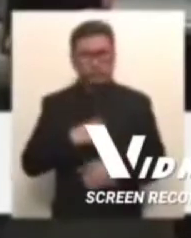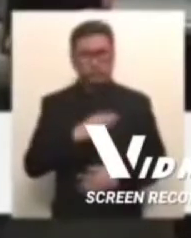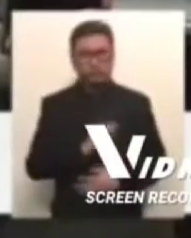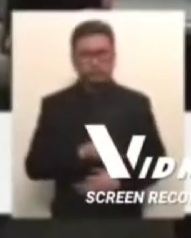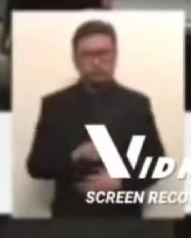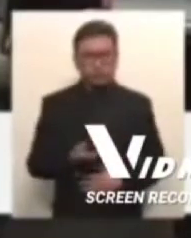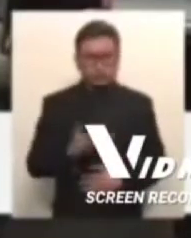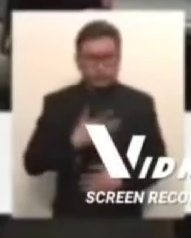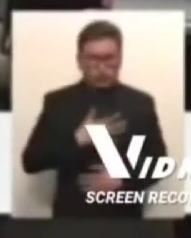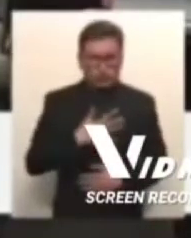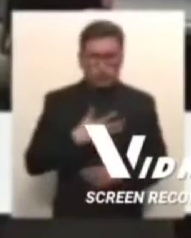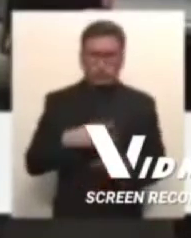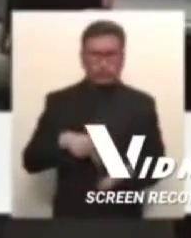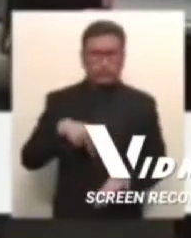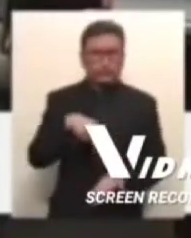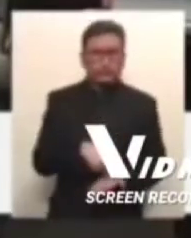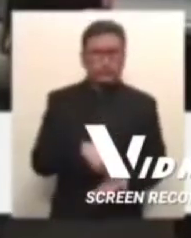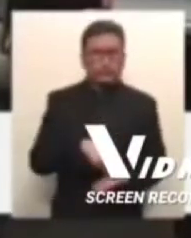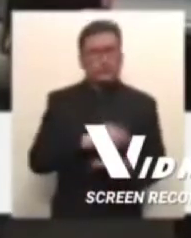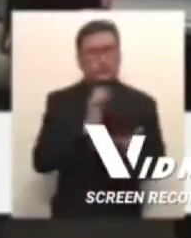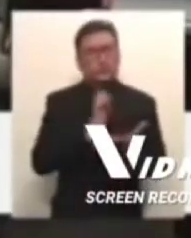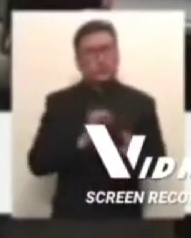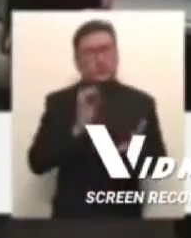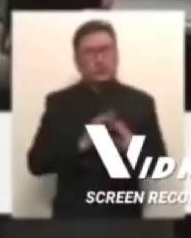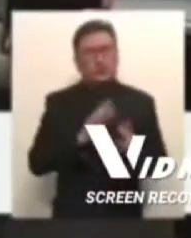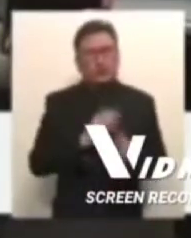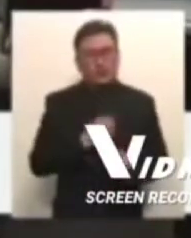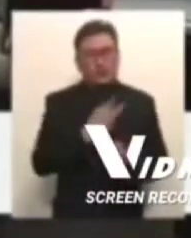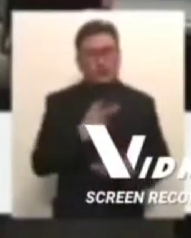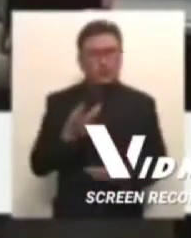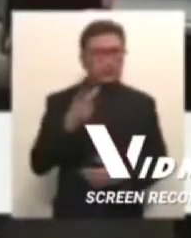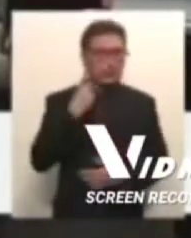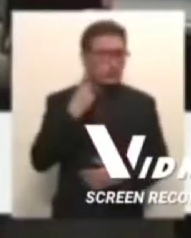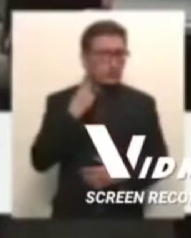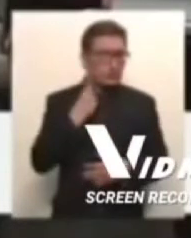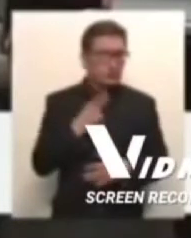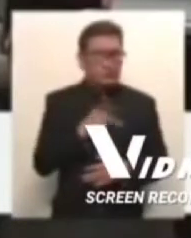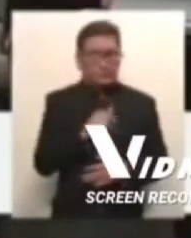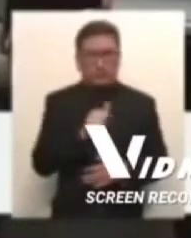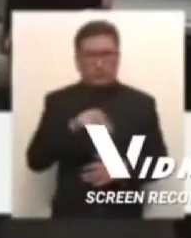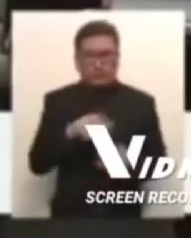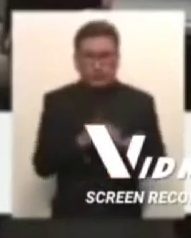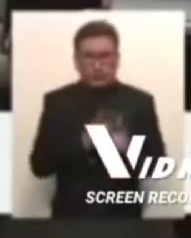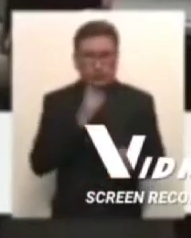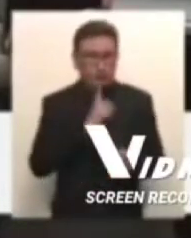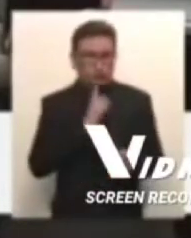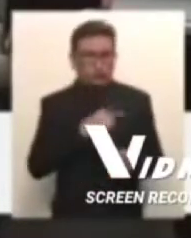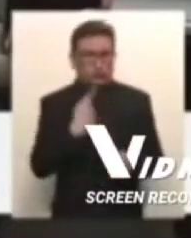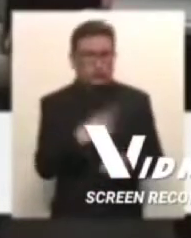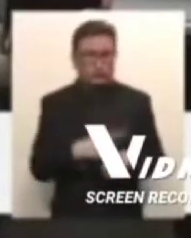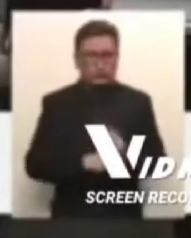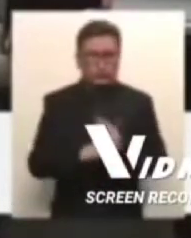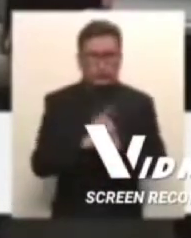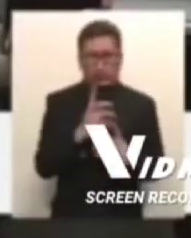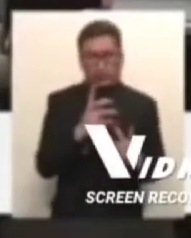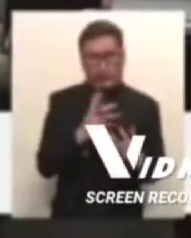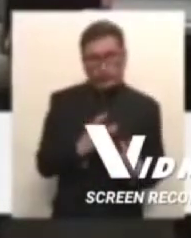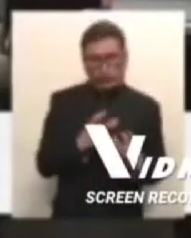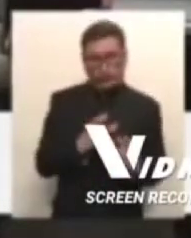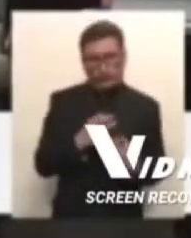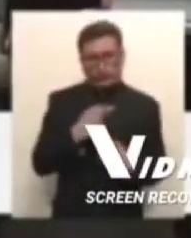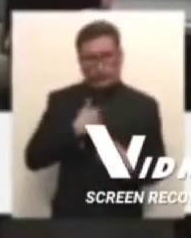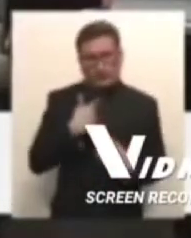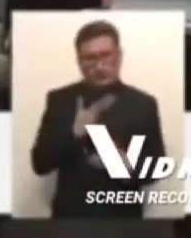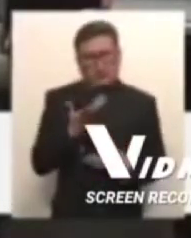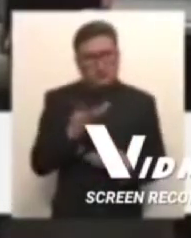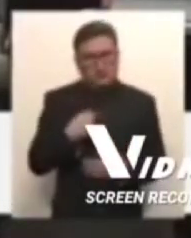majaderías. Yo subí a plantear que una diputada de Acción Nacional tenía problemas de artritis, que es una